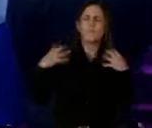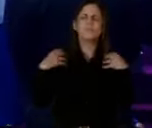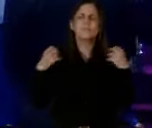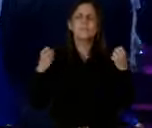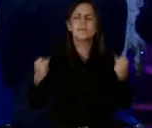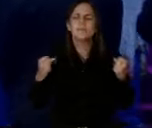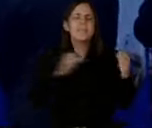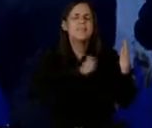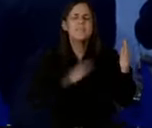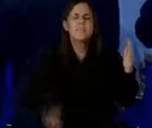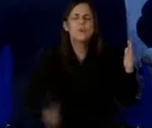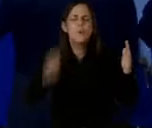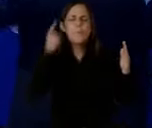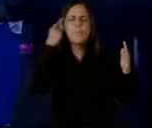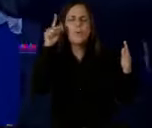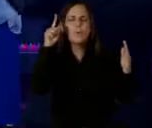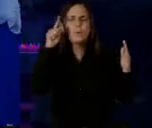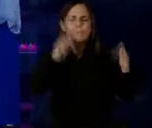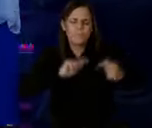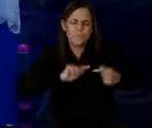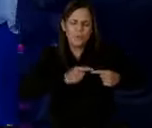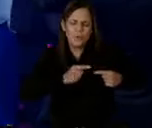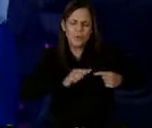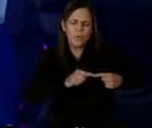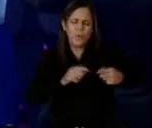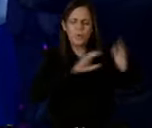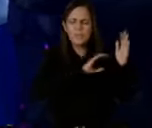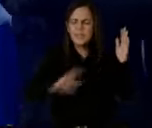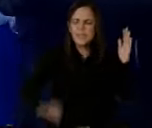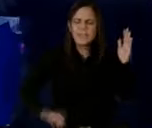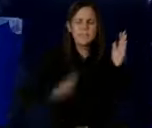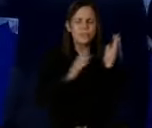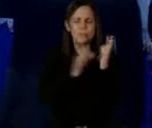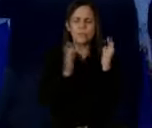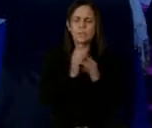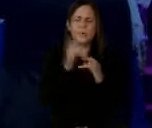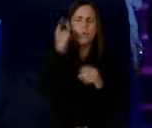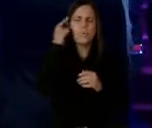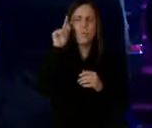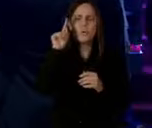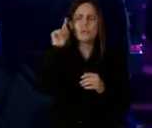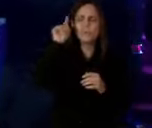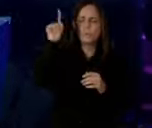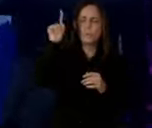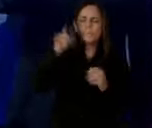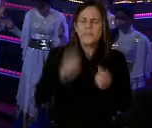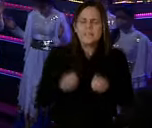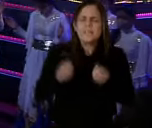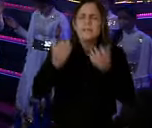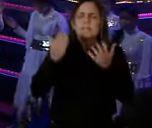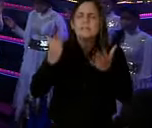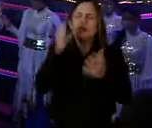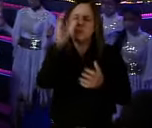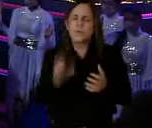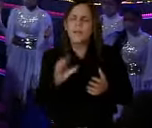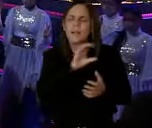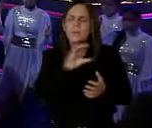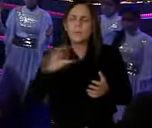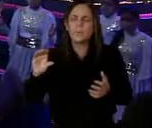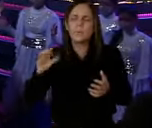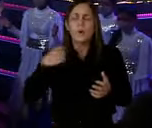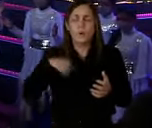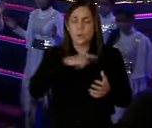Cristo Jesús, Señor, por el sacrificio divino tuyo en la cruz del Calvario, Padre. Nosotros te pedimos, Señor, que los